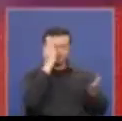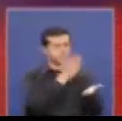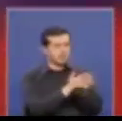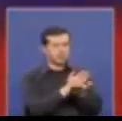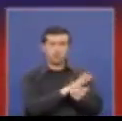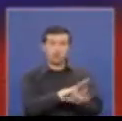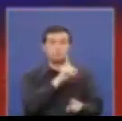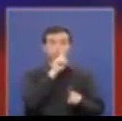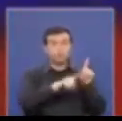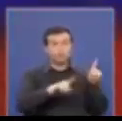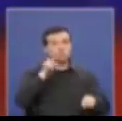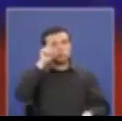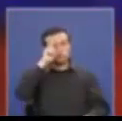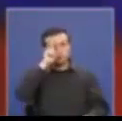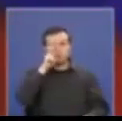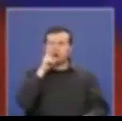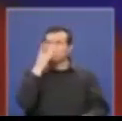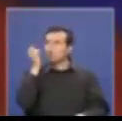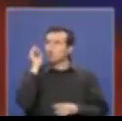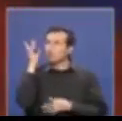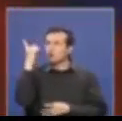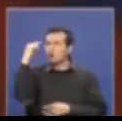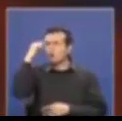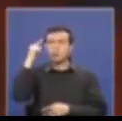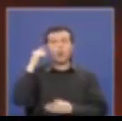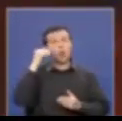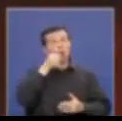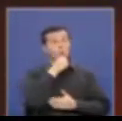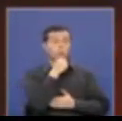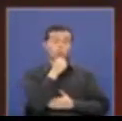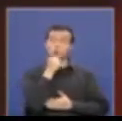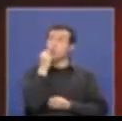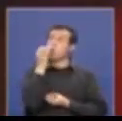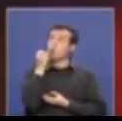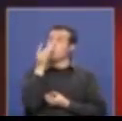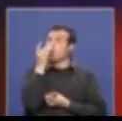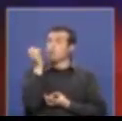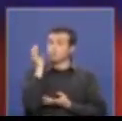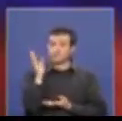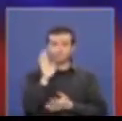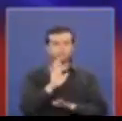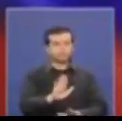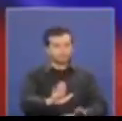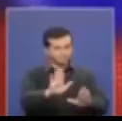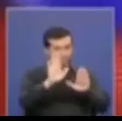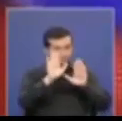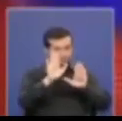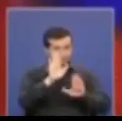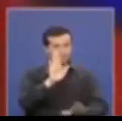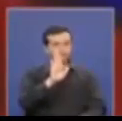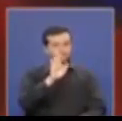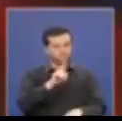y de politiqueros que odian al gobierno disfrazados de periodistas. Presidente. Pero en todo caso, compañero,